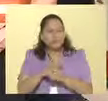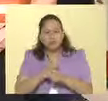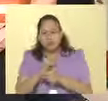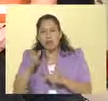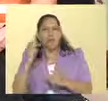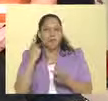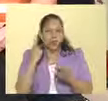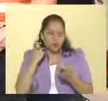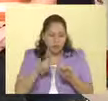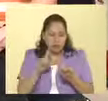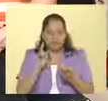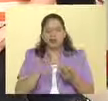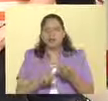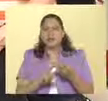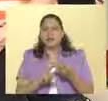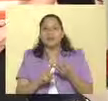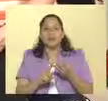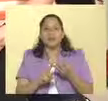investigador, político,